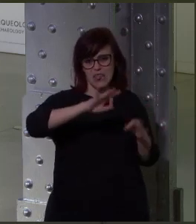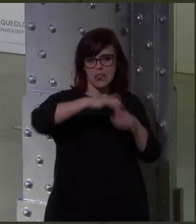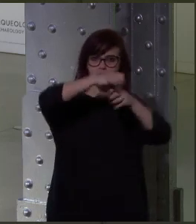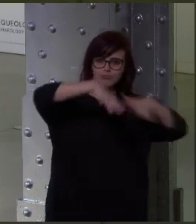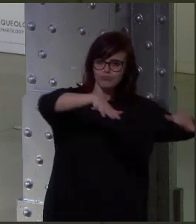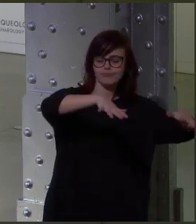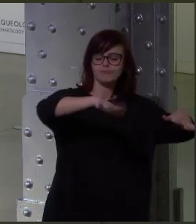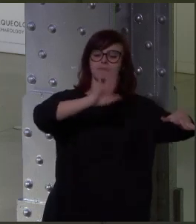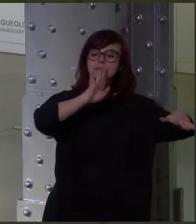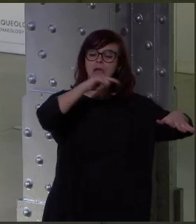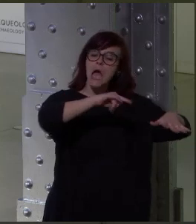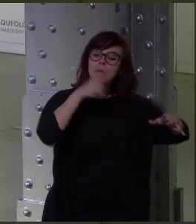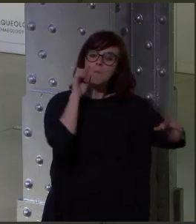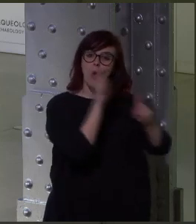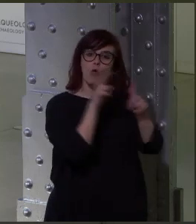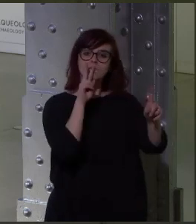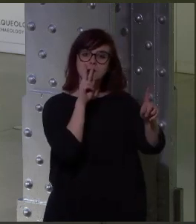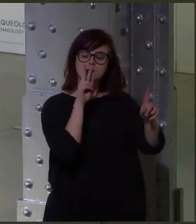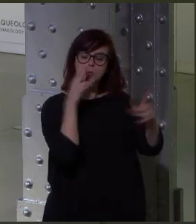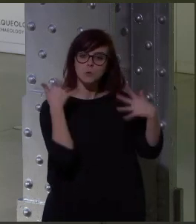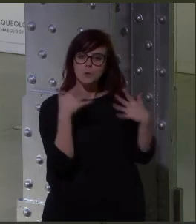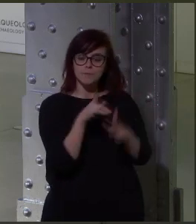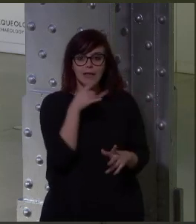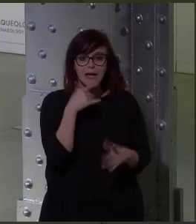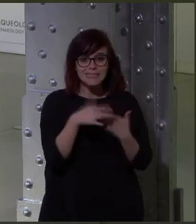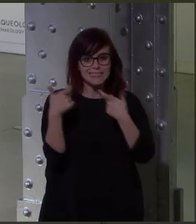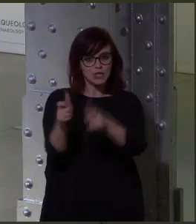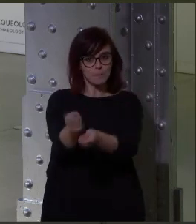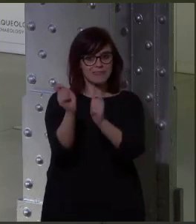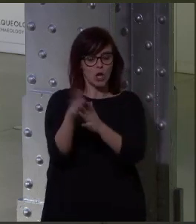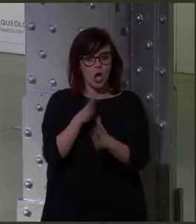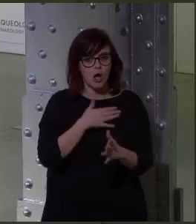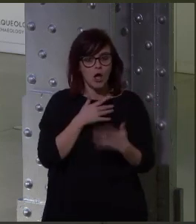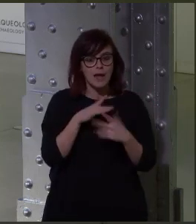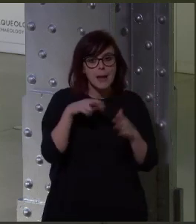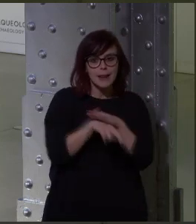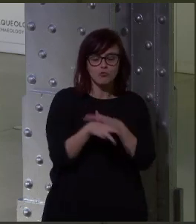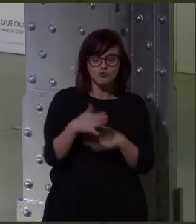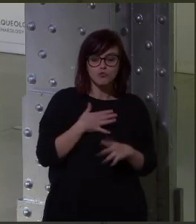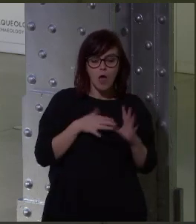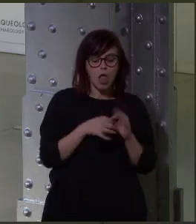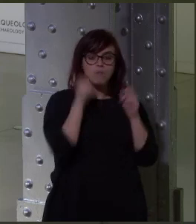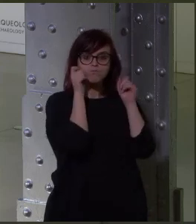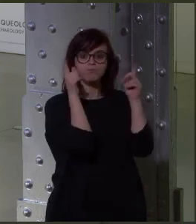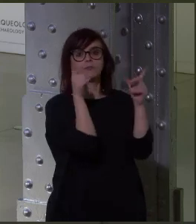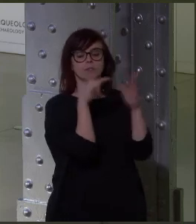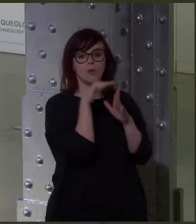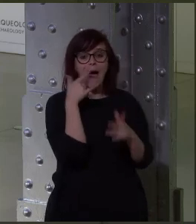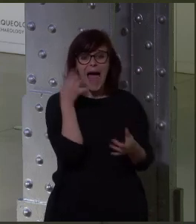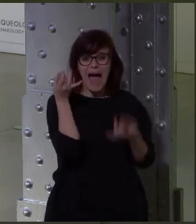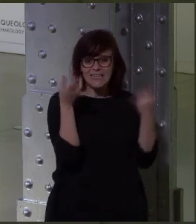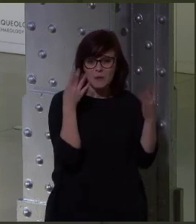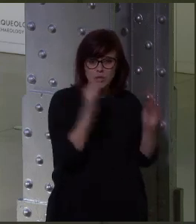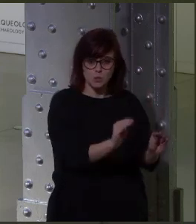ejemplo, la percepción que tenía el sector pesquero respecto al recurso y la fragilidad de su